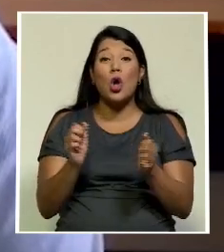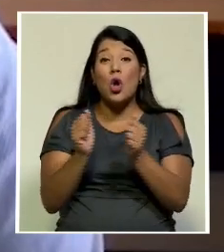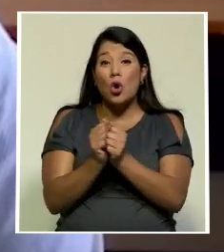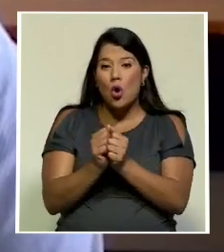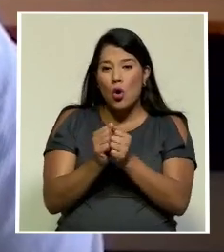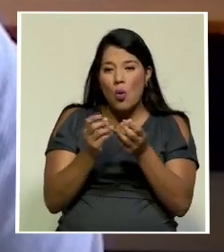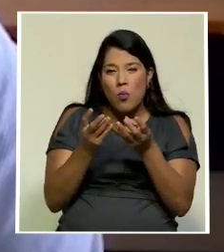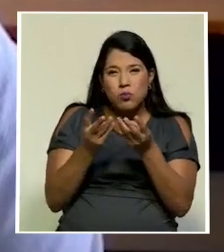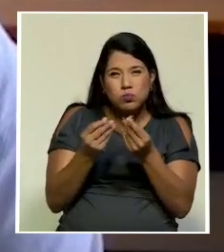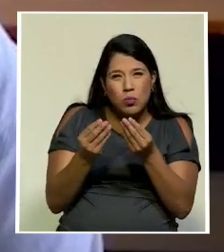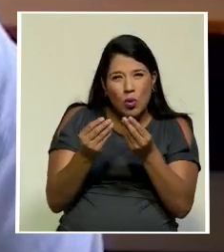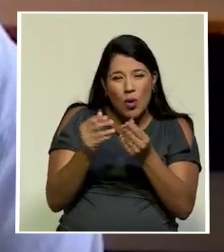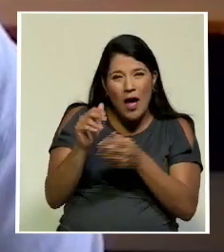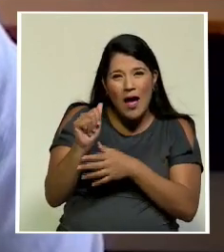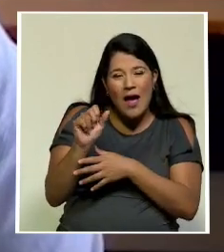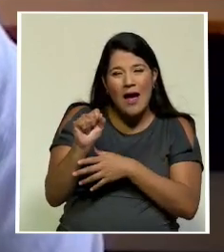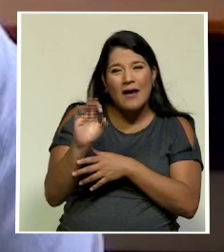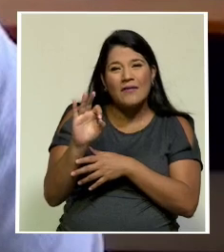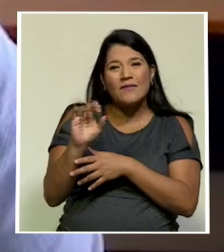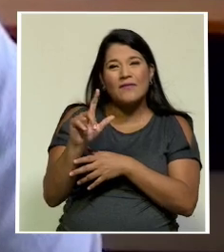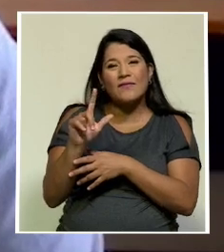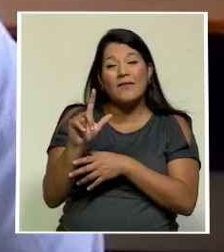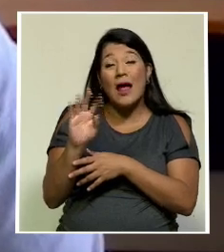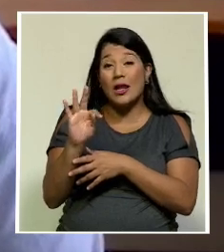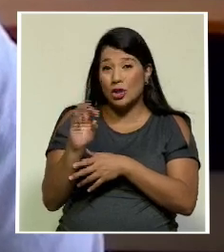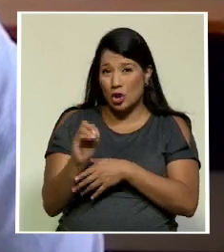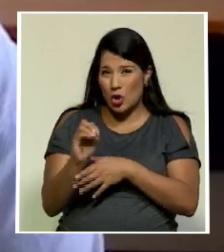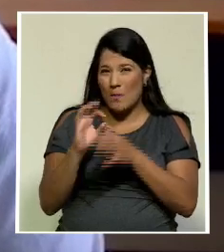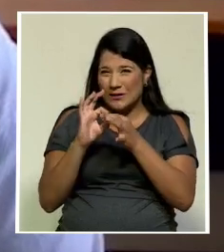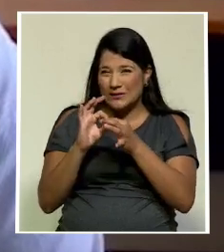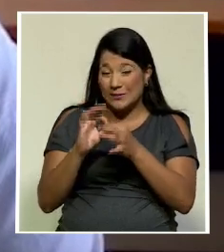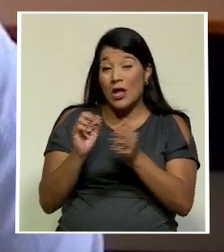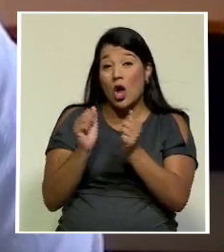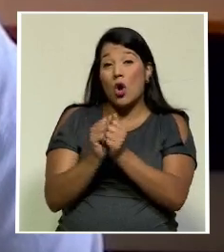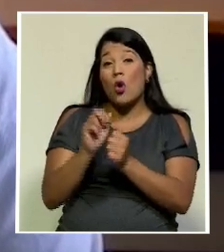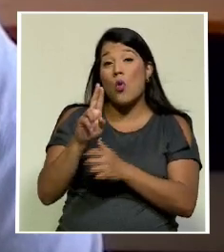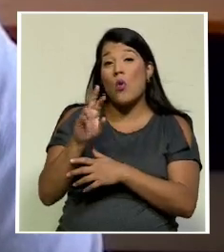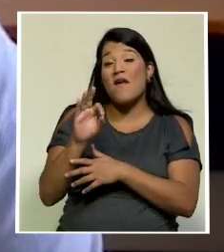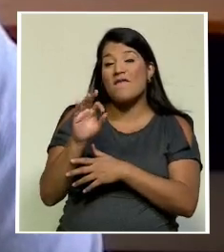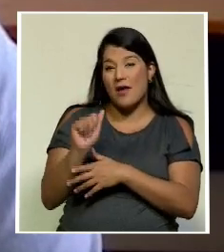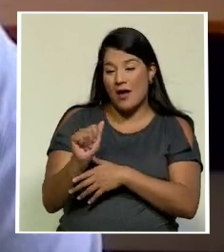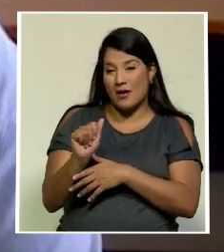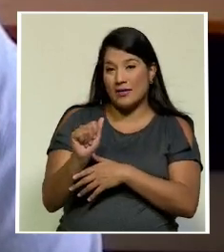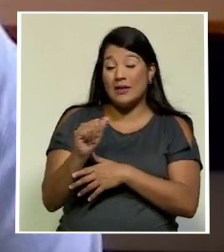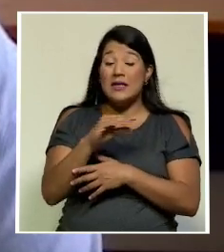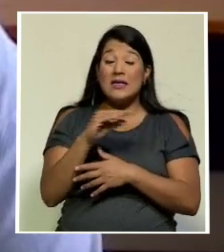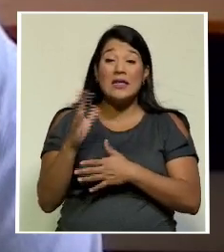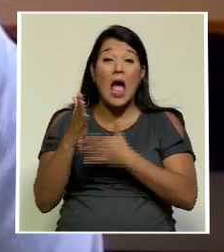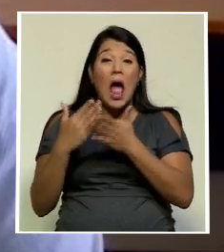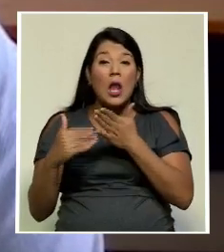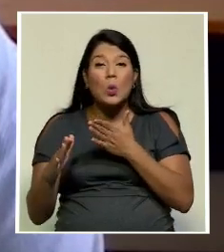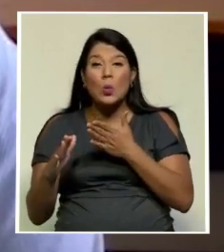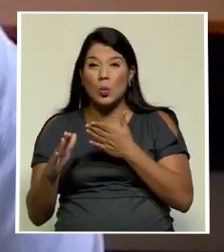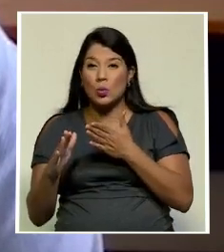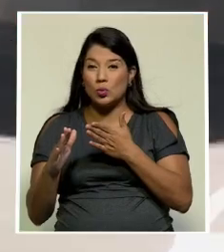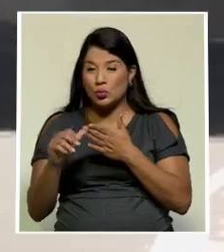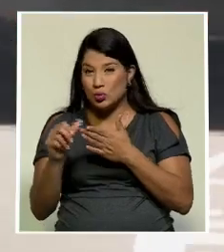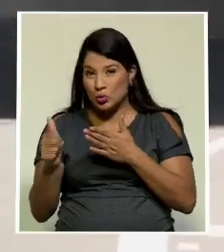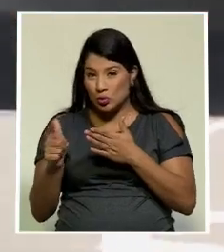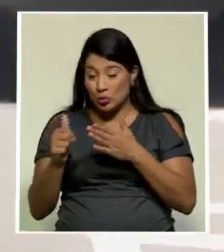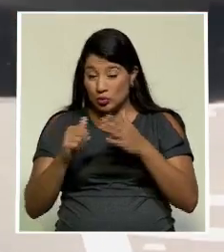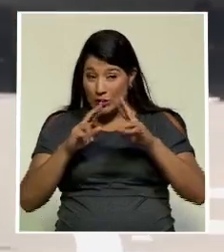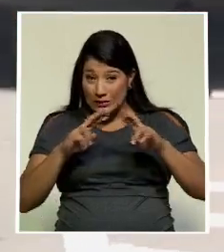asfáltica, especialmente con el parámetro de VFA en la relación a la volumetría y algunos ensayos de desempeño.